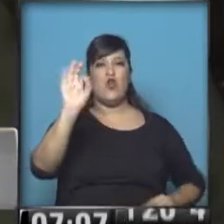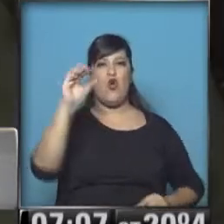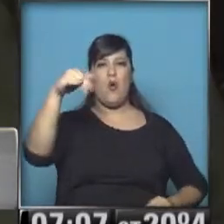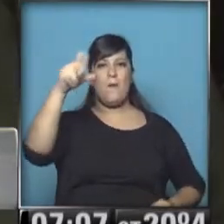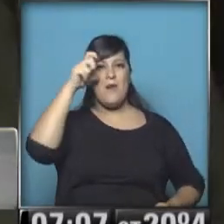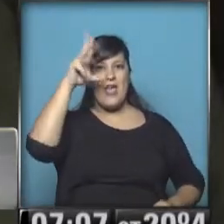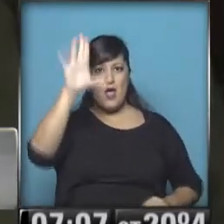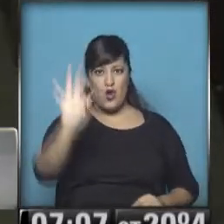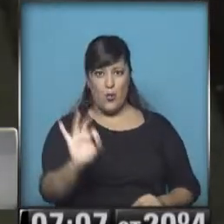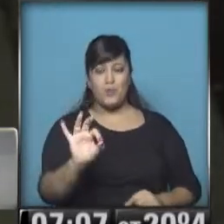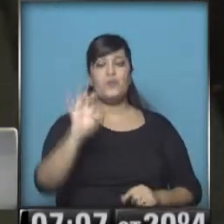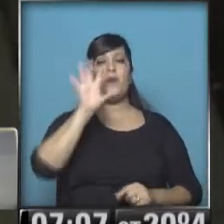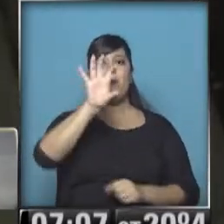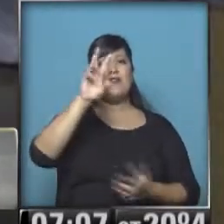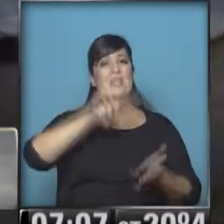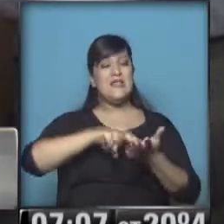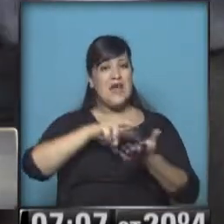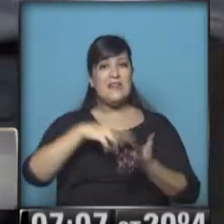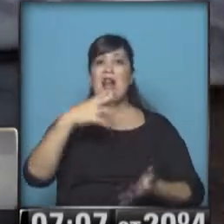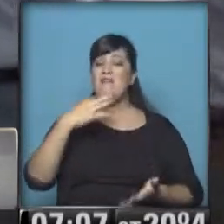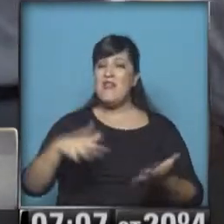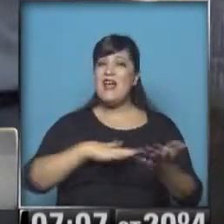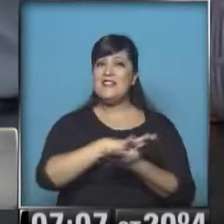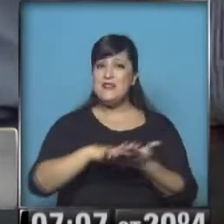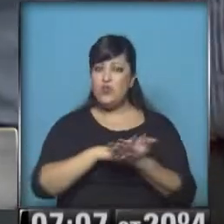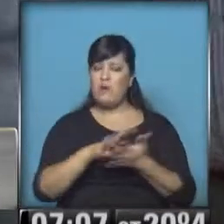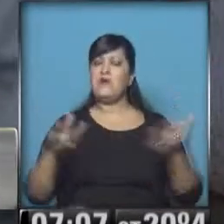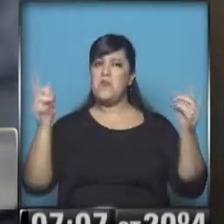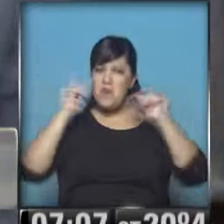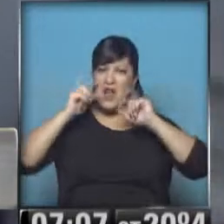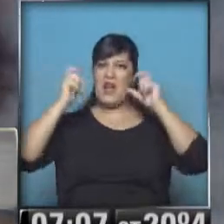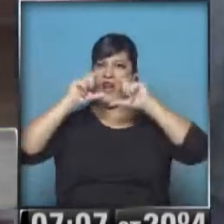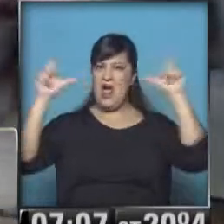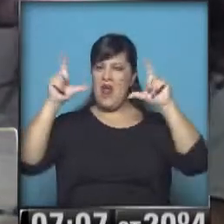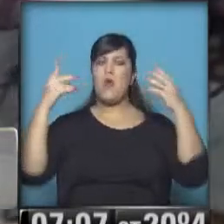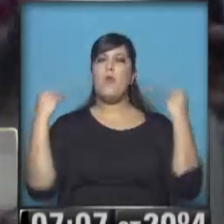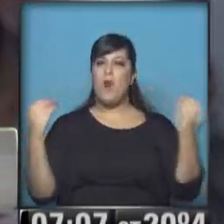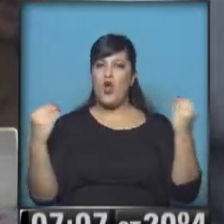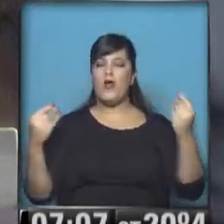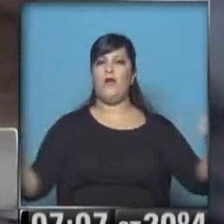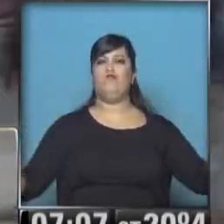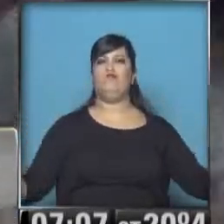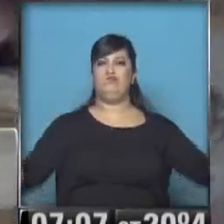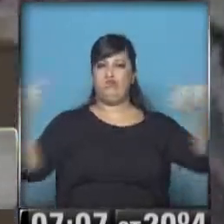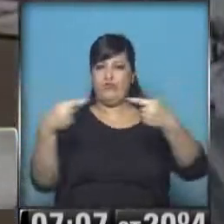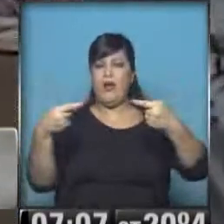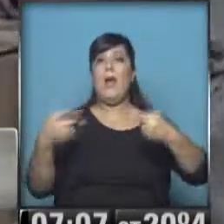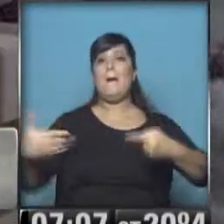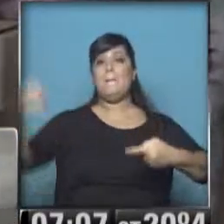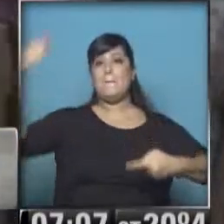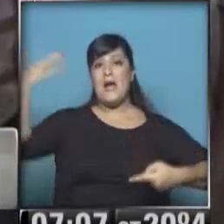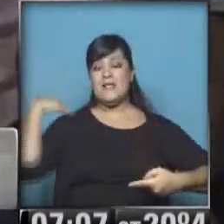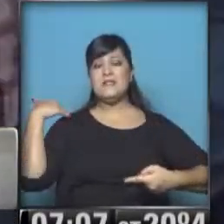en la provincia de Salta una situación realmente llamativa porque se enfrentaban lo que ha sido el pasado, la